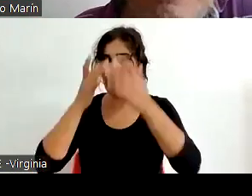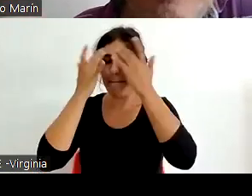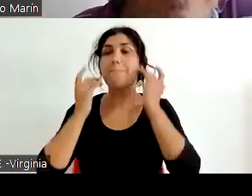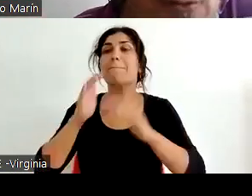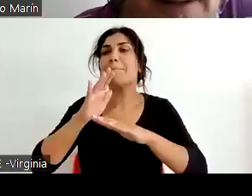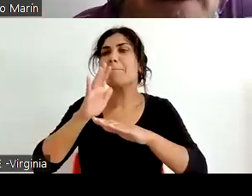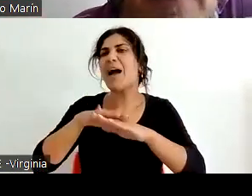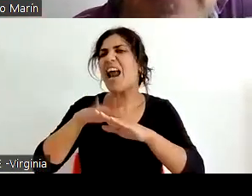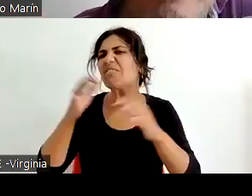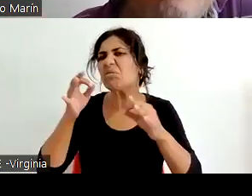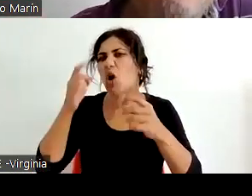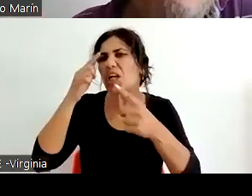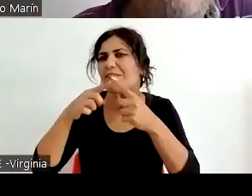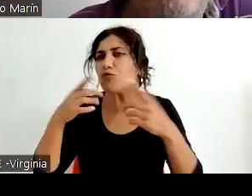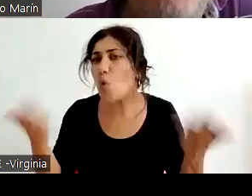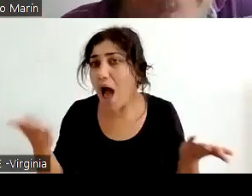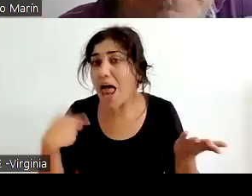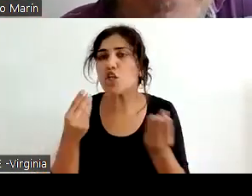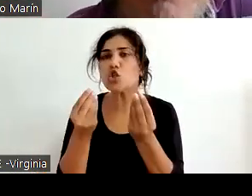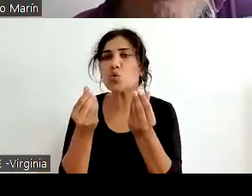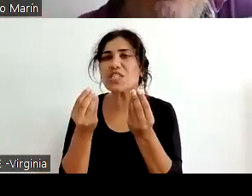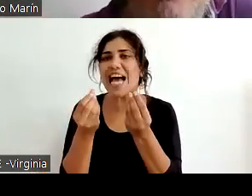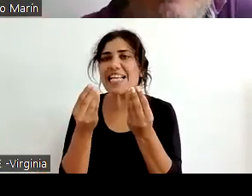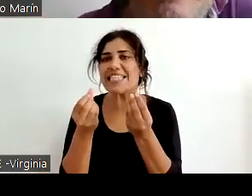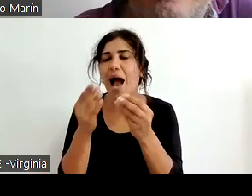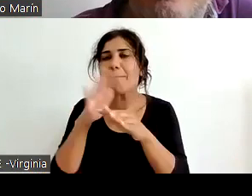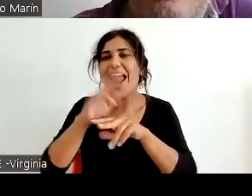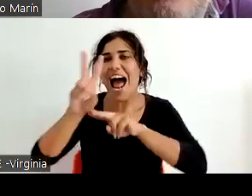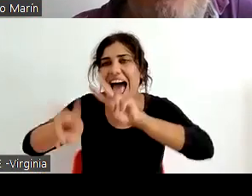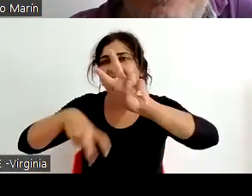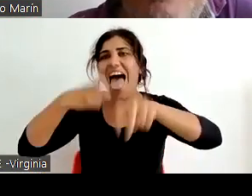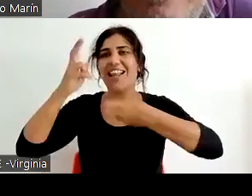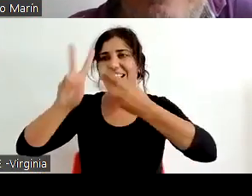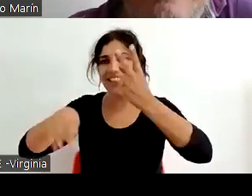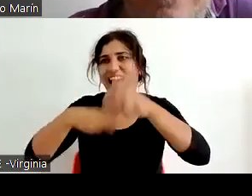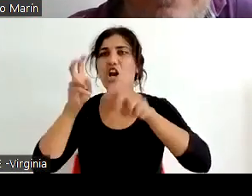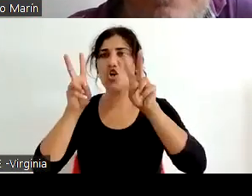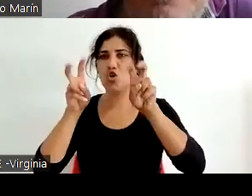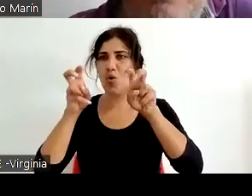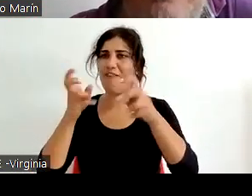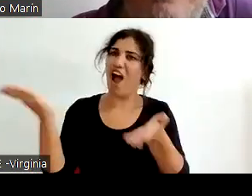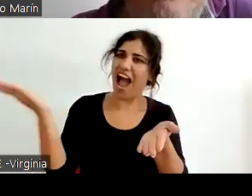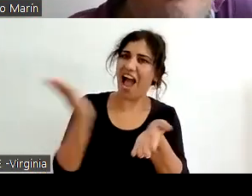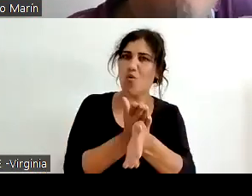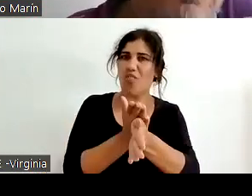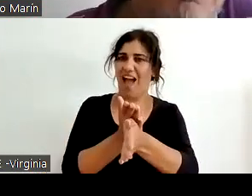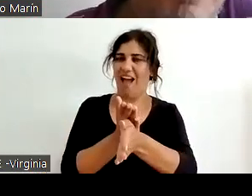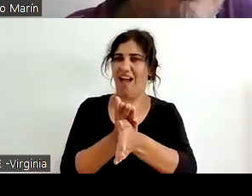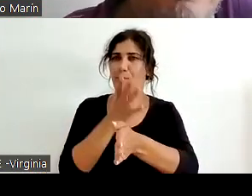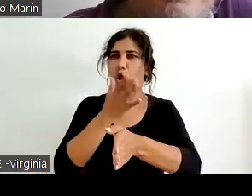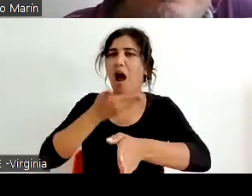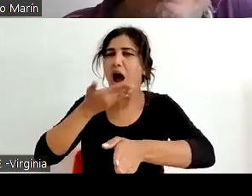regeneración de esa articulación, pues lleguen de manera más saludable a la zona de la inflamación, lleguen de